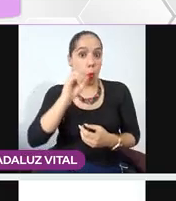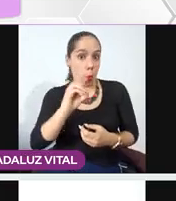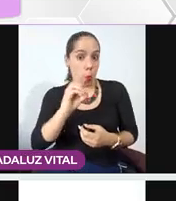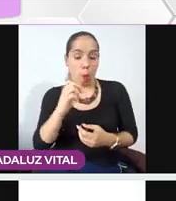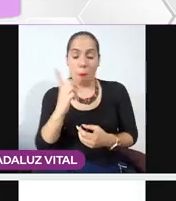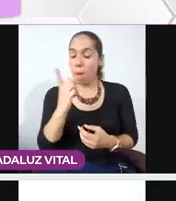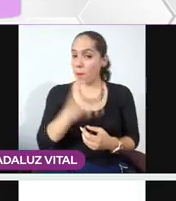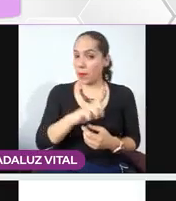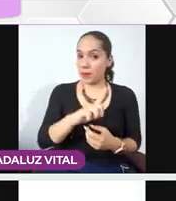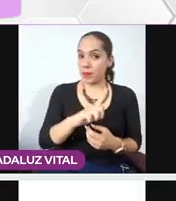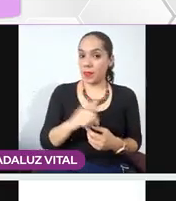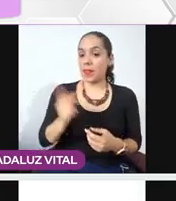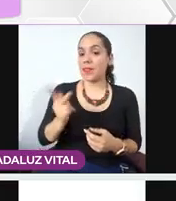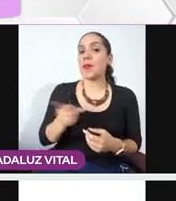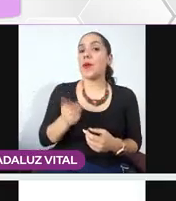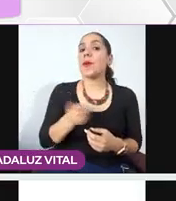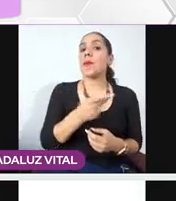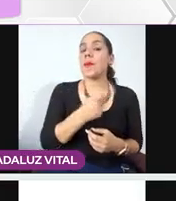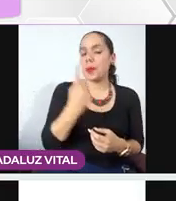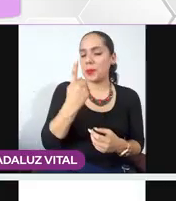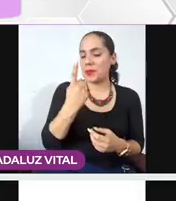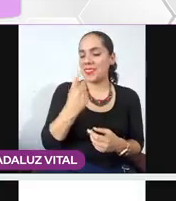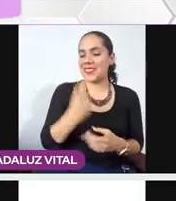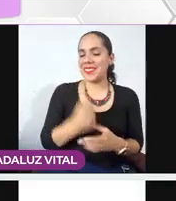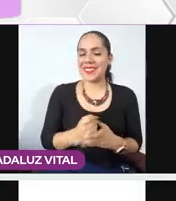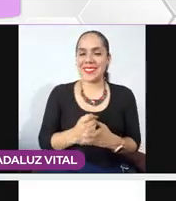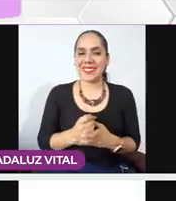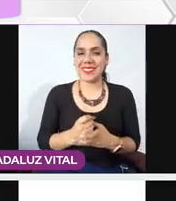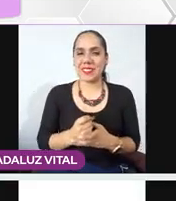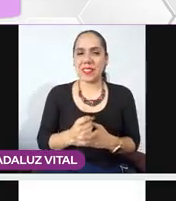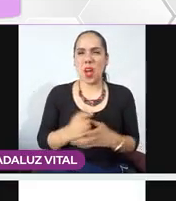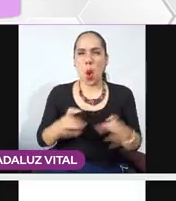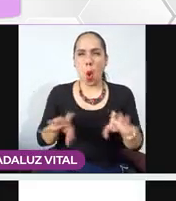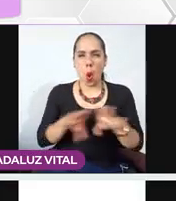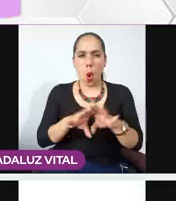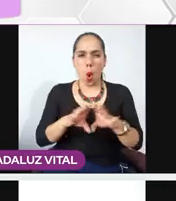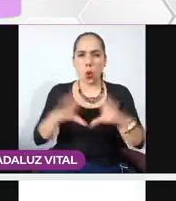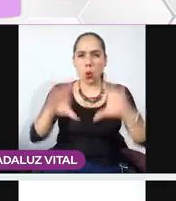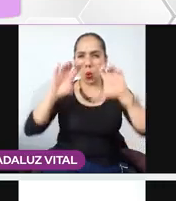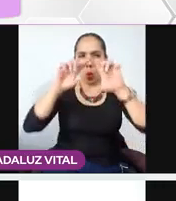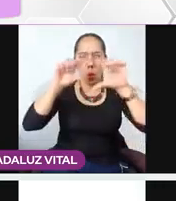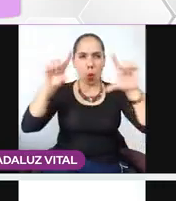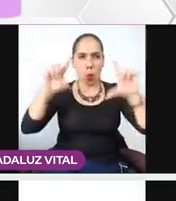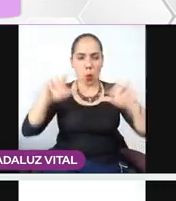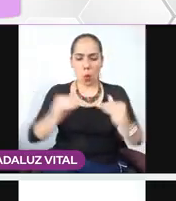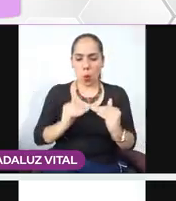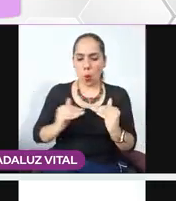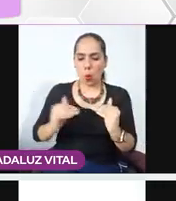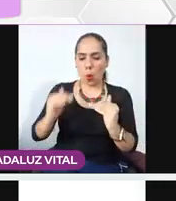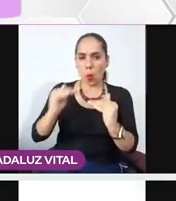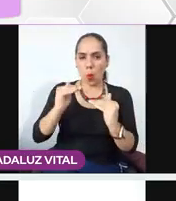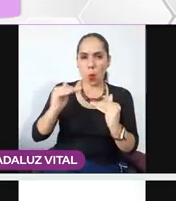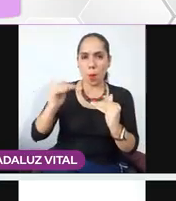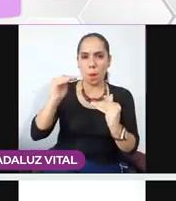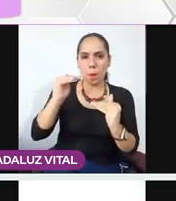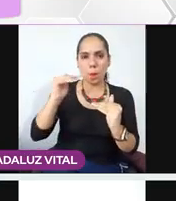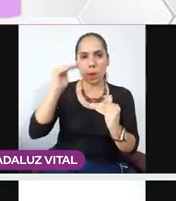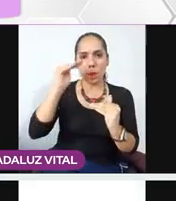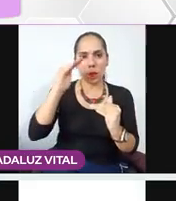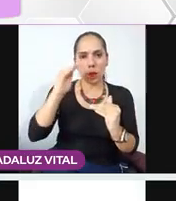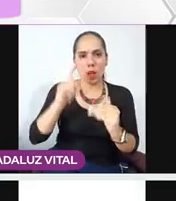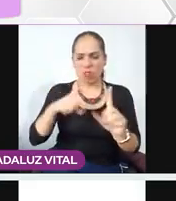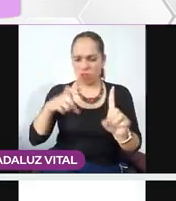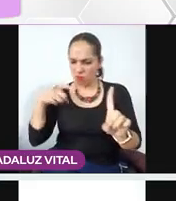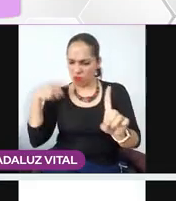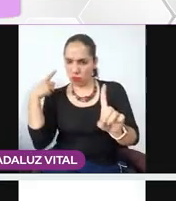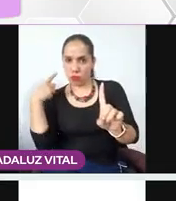quien me la quiera contestar. La estructura tiene un impacto, monoparental me refiero, perdón, tiene un impacto diferencial sobre